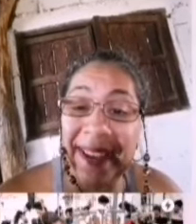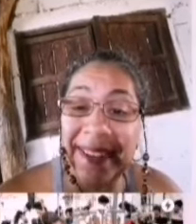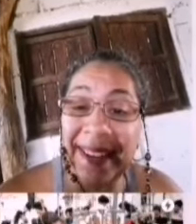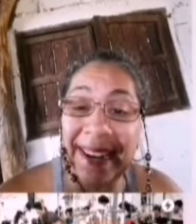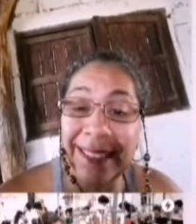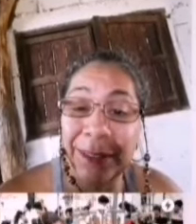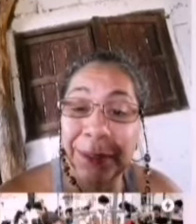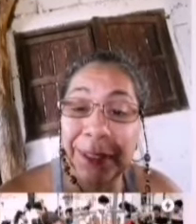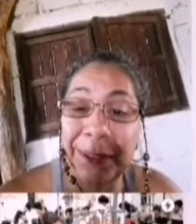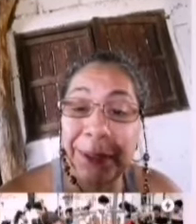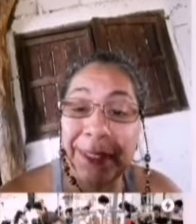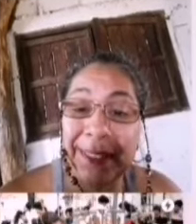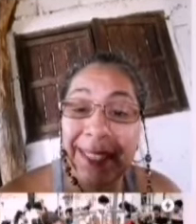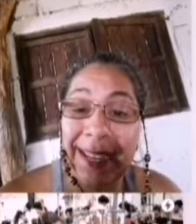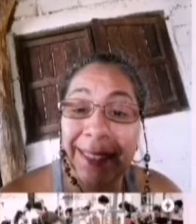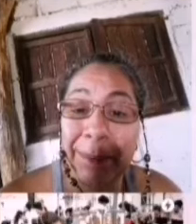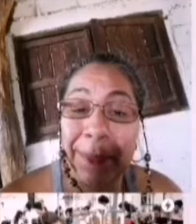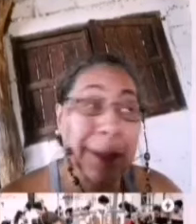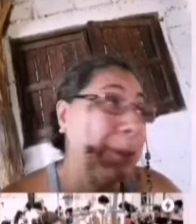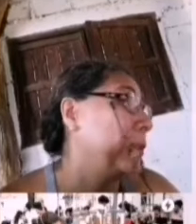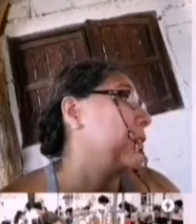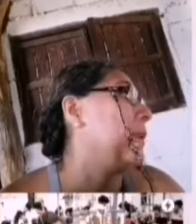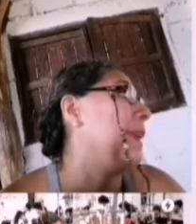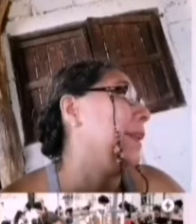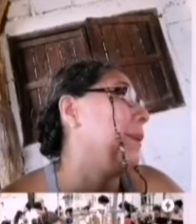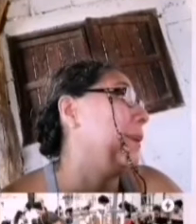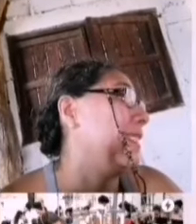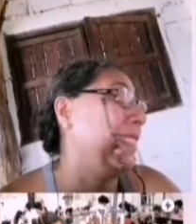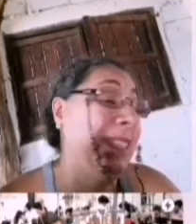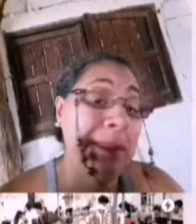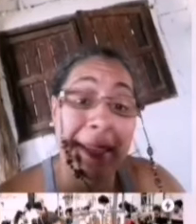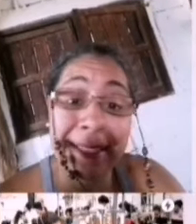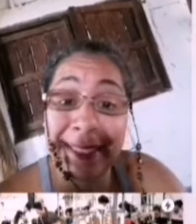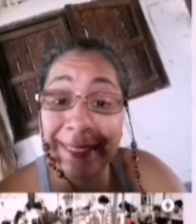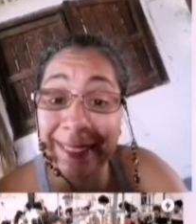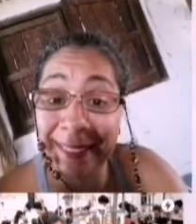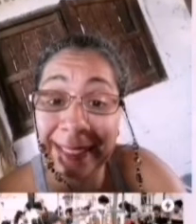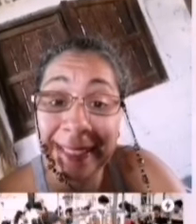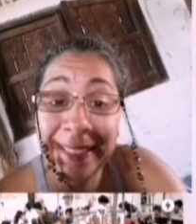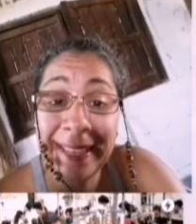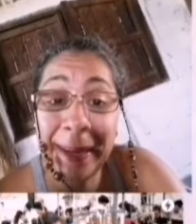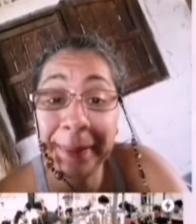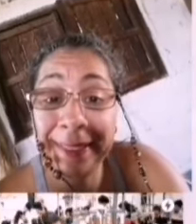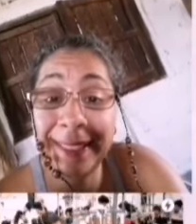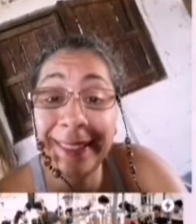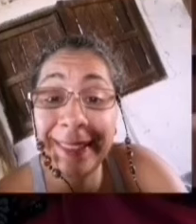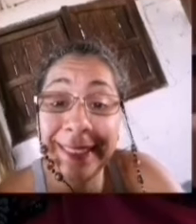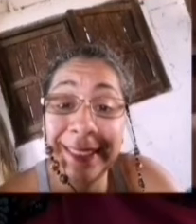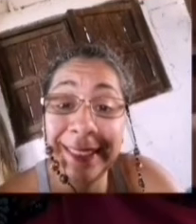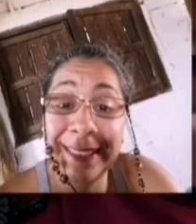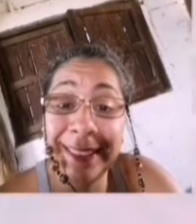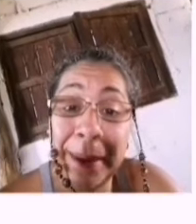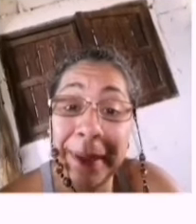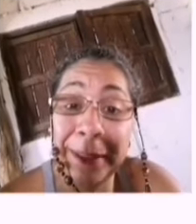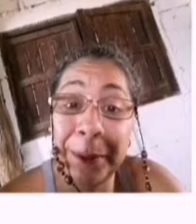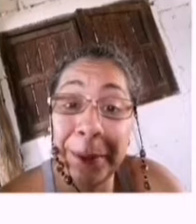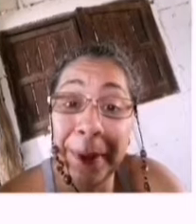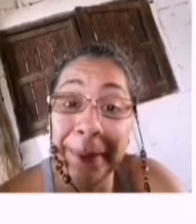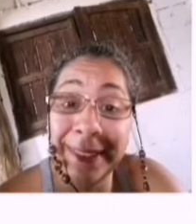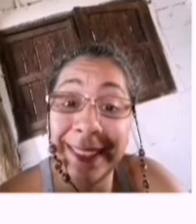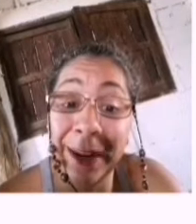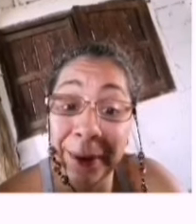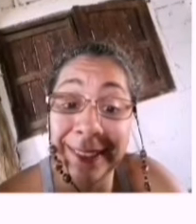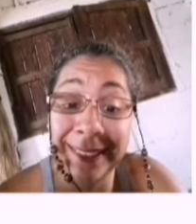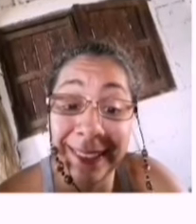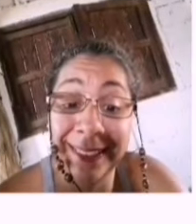mexicana, la Asociación Sindical de Pilotos Aviadores. ¿Quieres ver qué te... A ver qué dicen estos de A21,